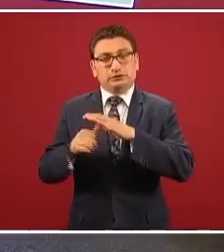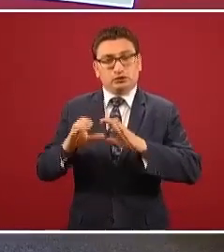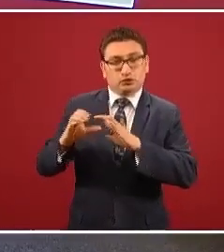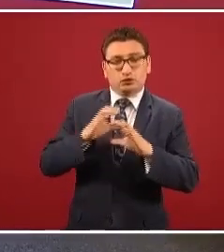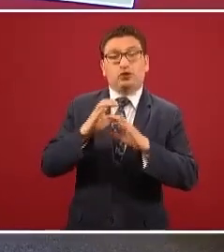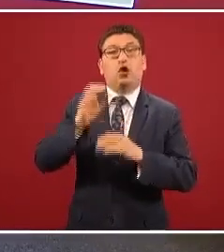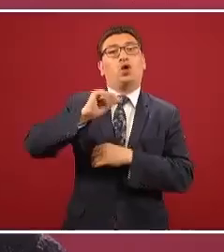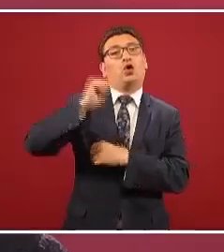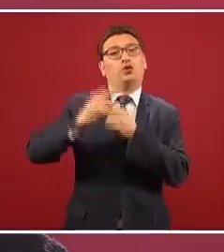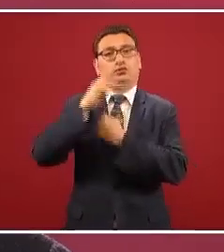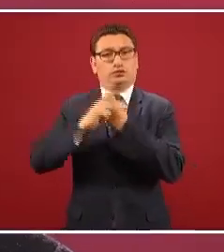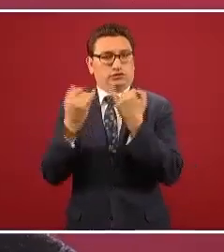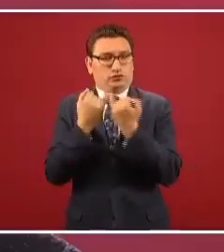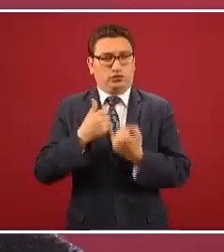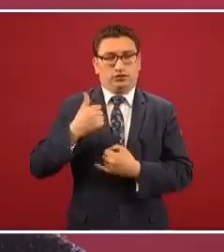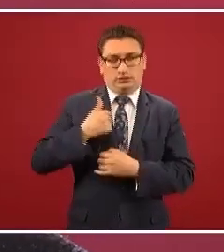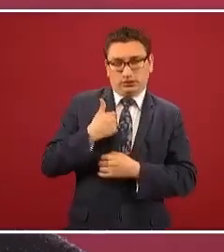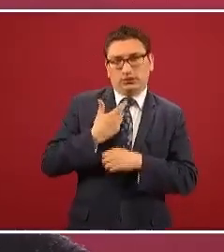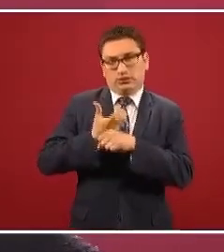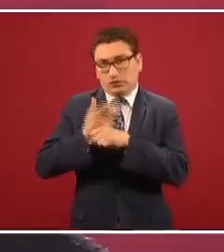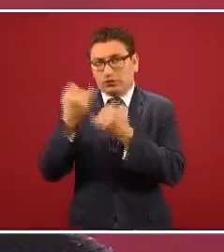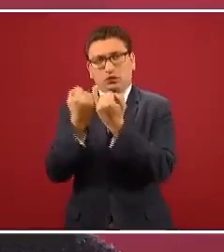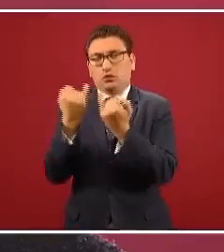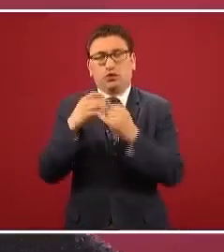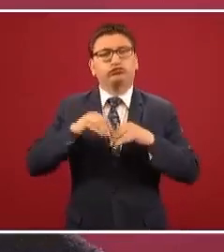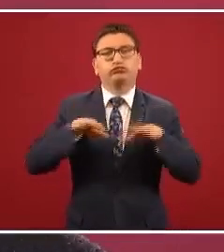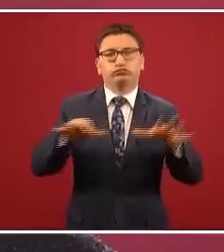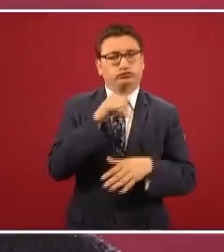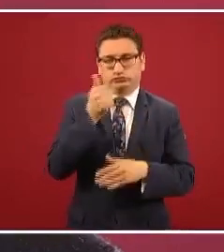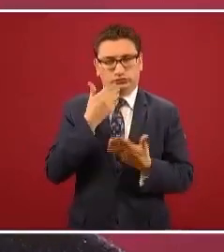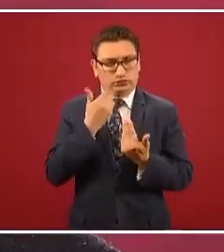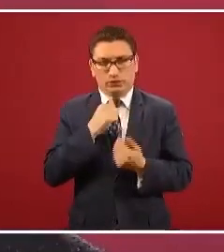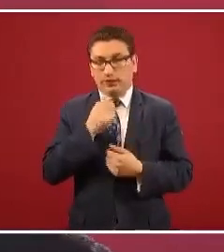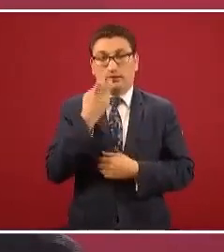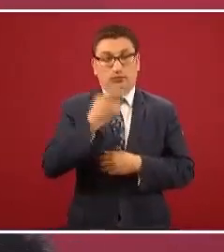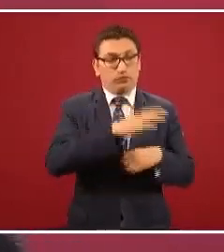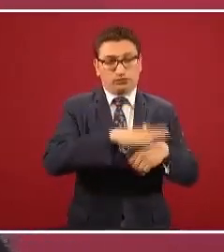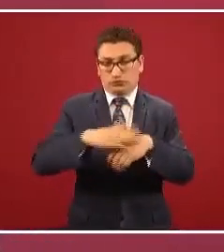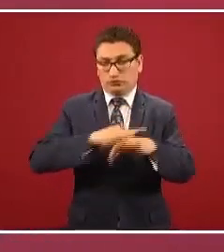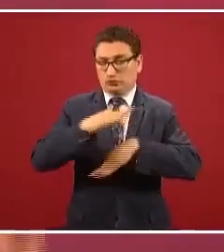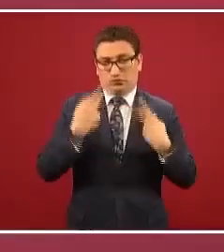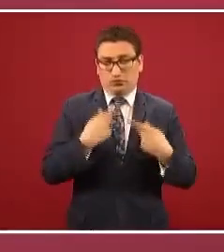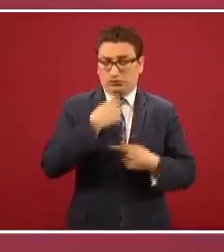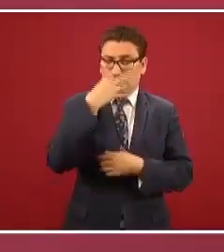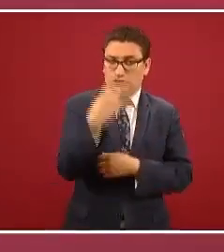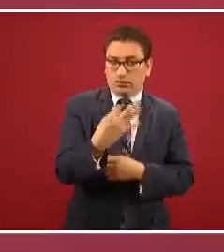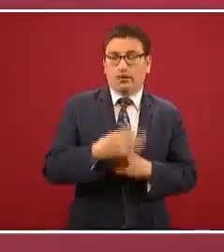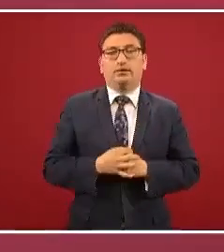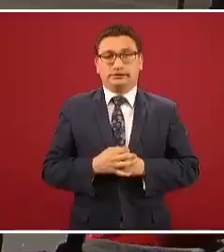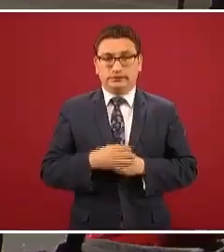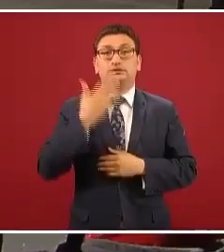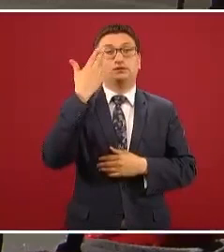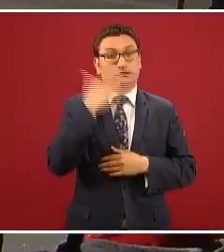varios otros países, Canadá, Estados Unidos, por ejemplo. Entonces, aquí el llamado a la población es, primero, saber que existe,